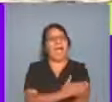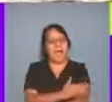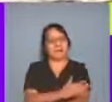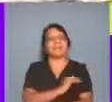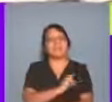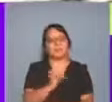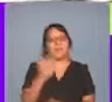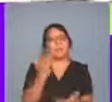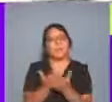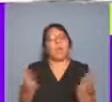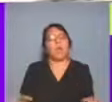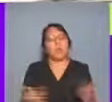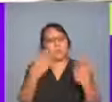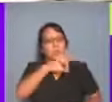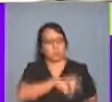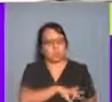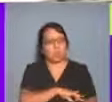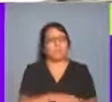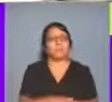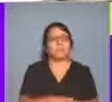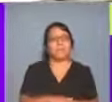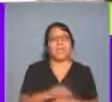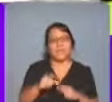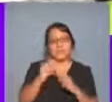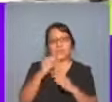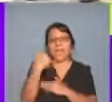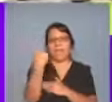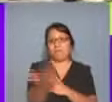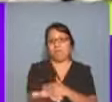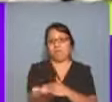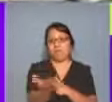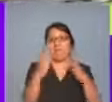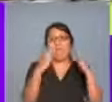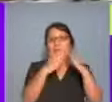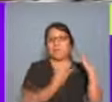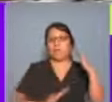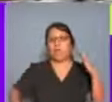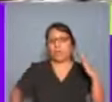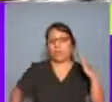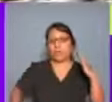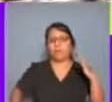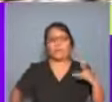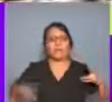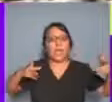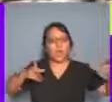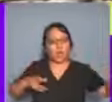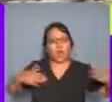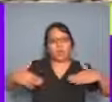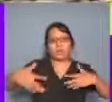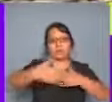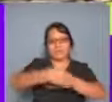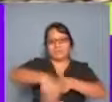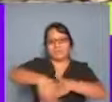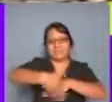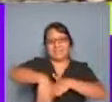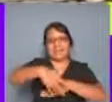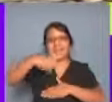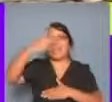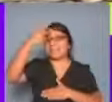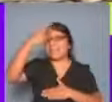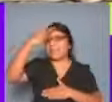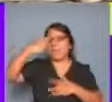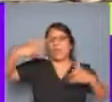de aumento salarial se encuentran afuera de lo que son las puertas de la casas de gobierno cortando todo lo que es Calle San Martín es un